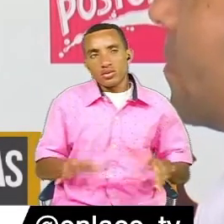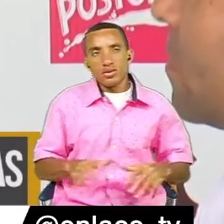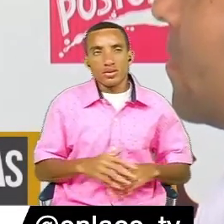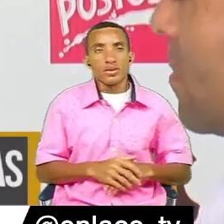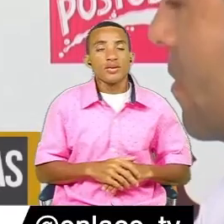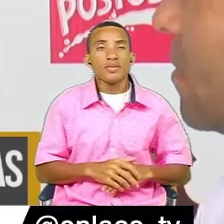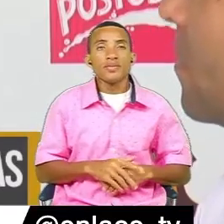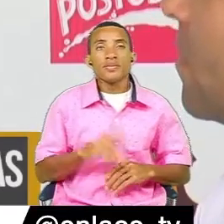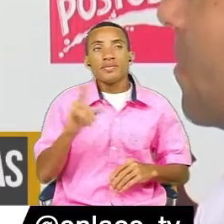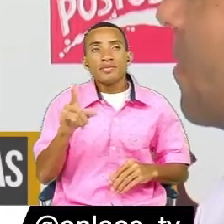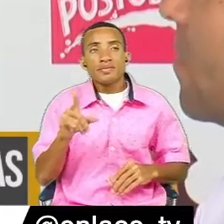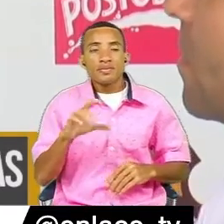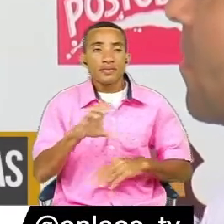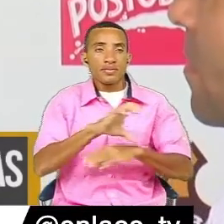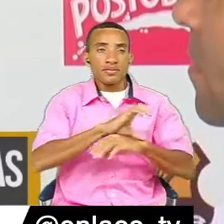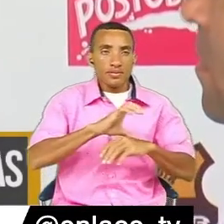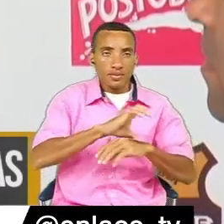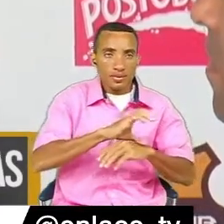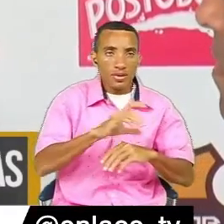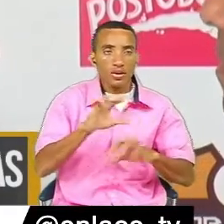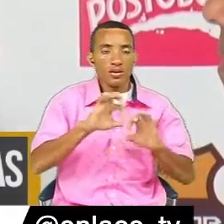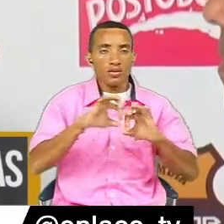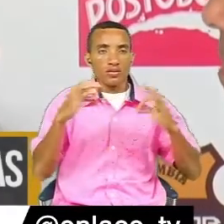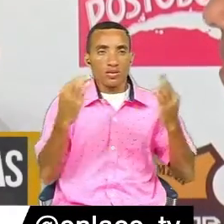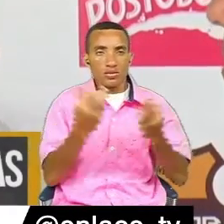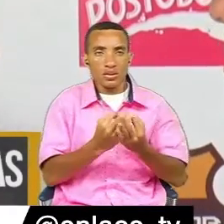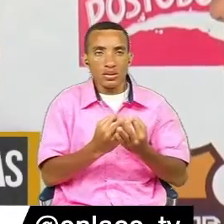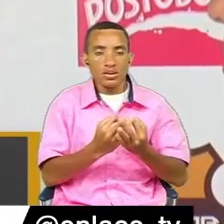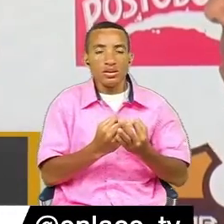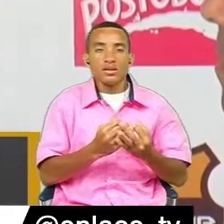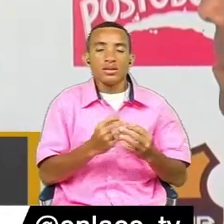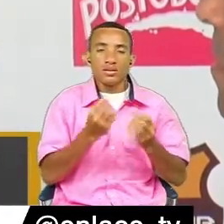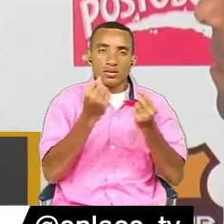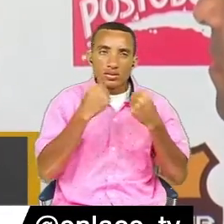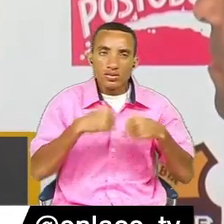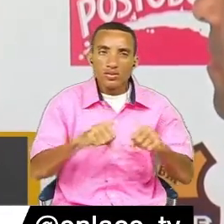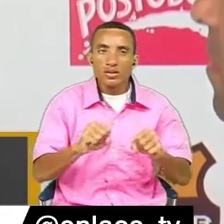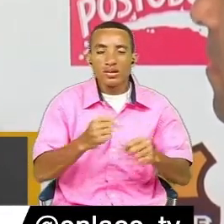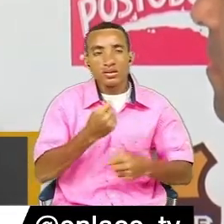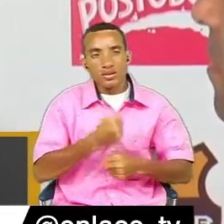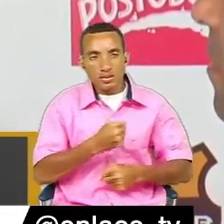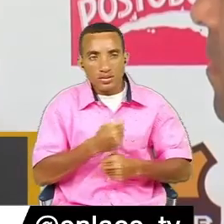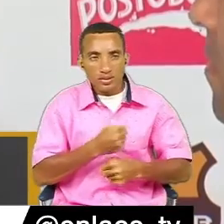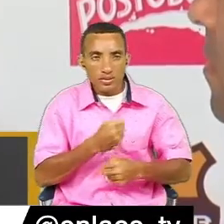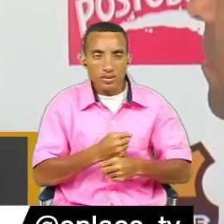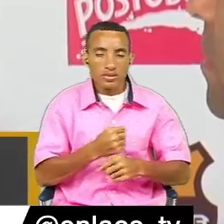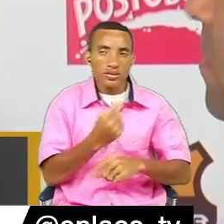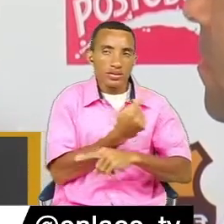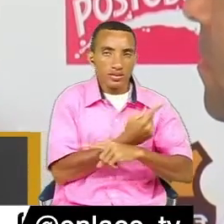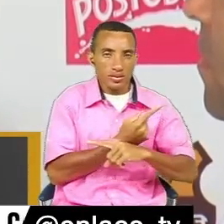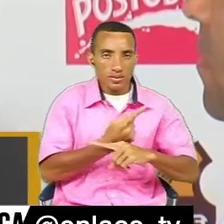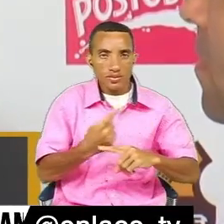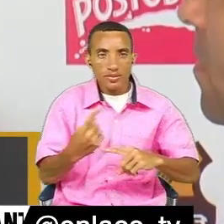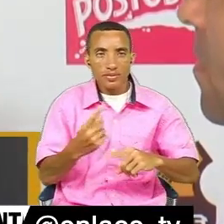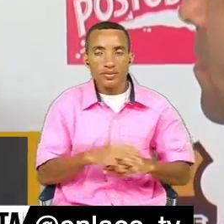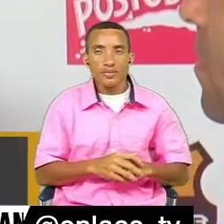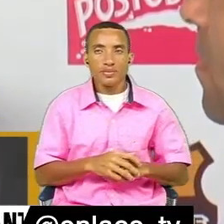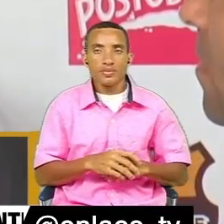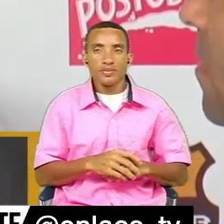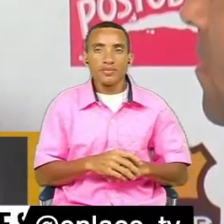hacer quedar mal a la ciudad, a nuestra familia. Hemos tratado de trabajar eso esta semana.